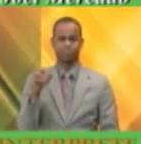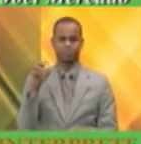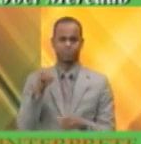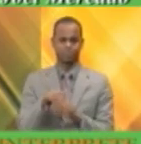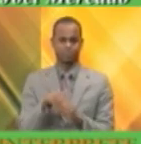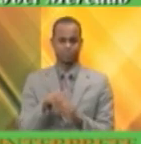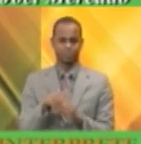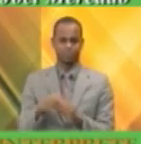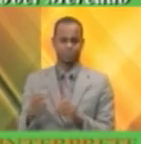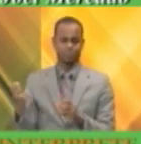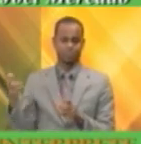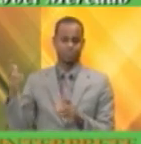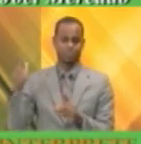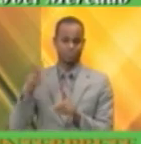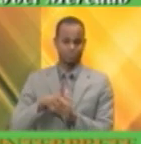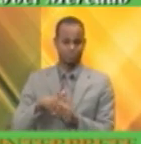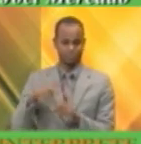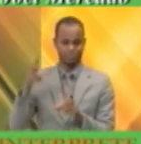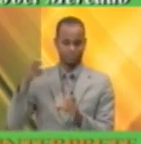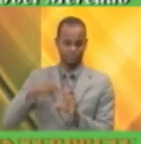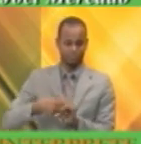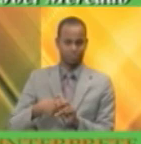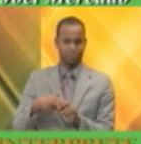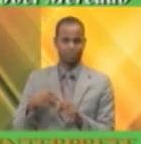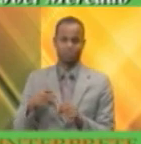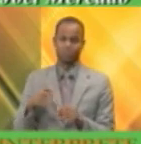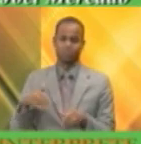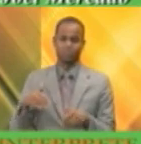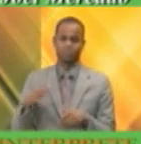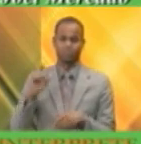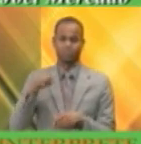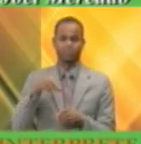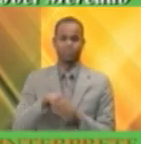pagado la inscripción. La inscripción cuesta